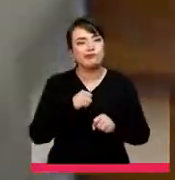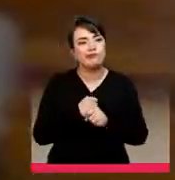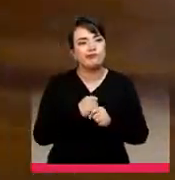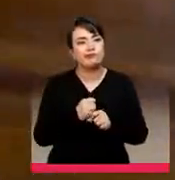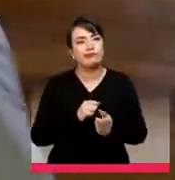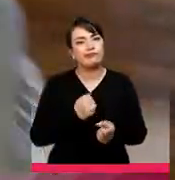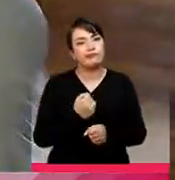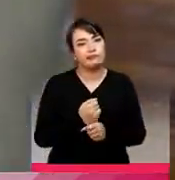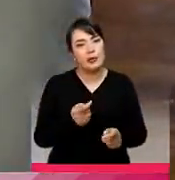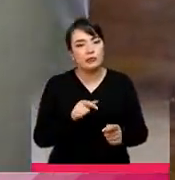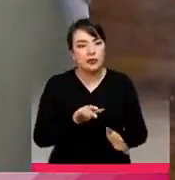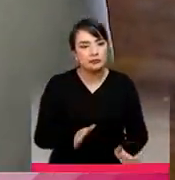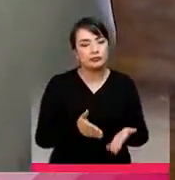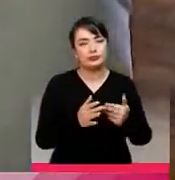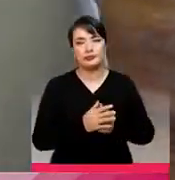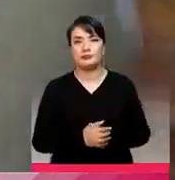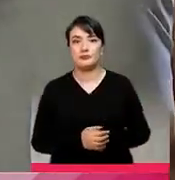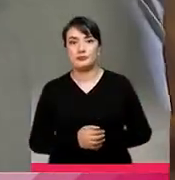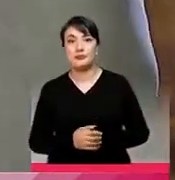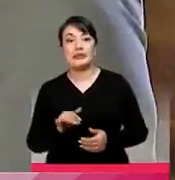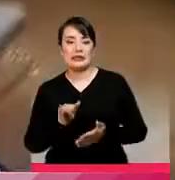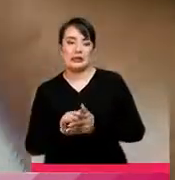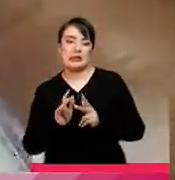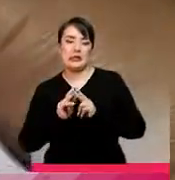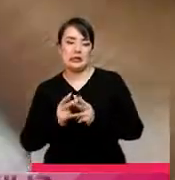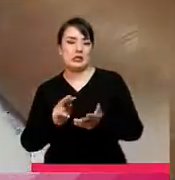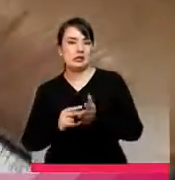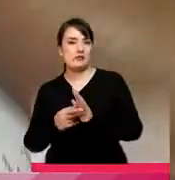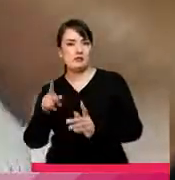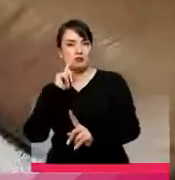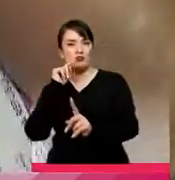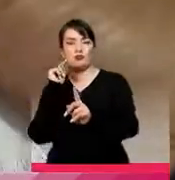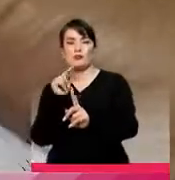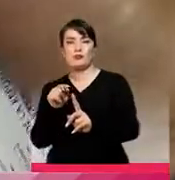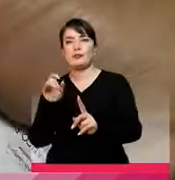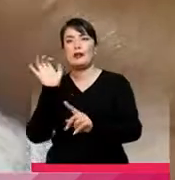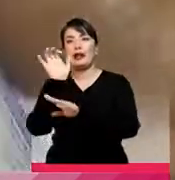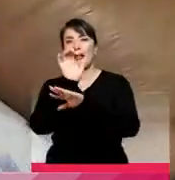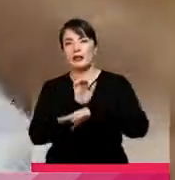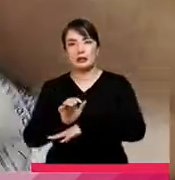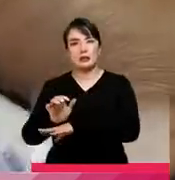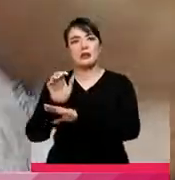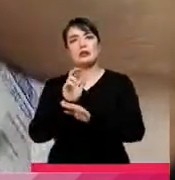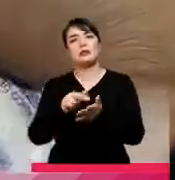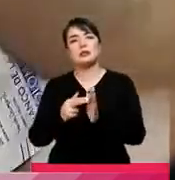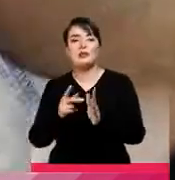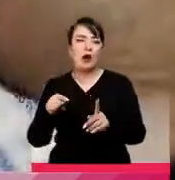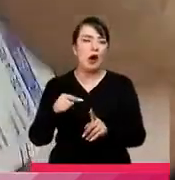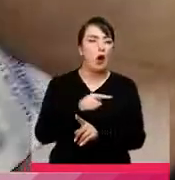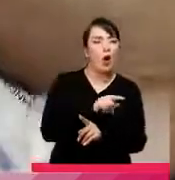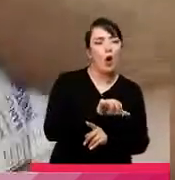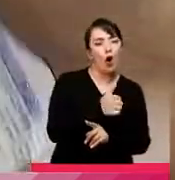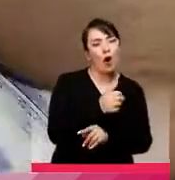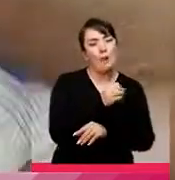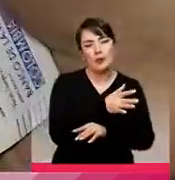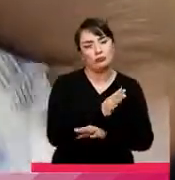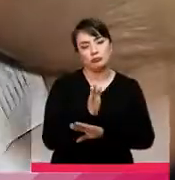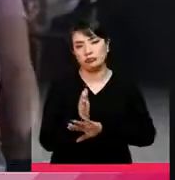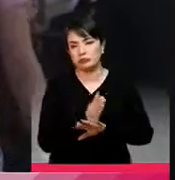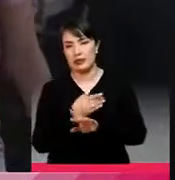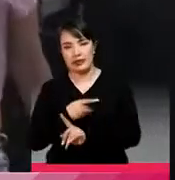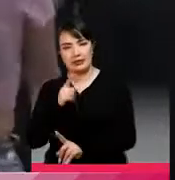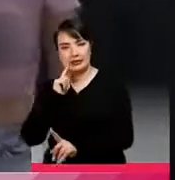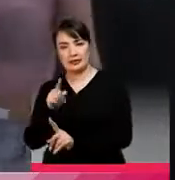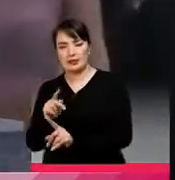findeter señaló que al ser crédito directo las entidades territoriales no requieren la intermediación de los bancos comerciales esta